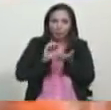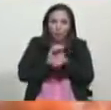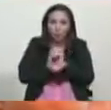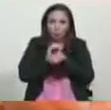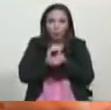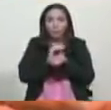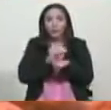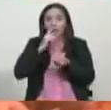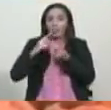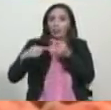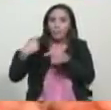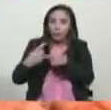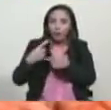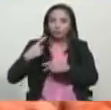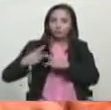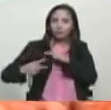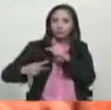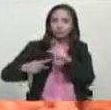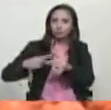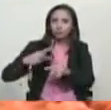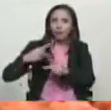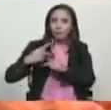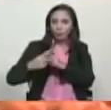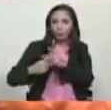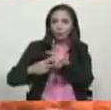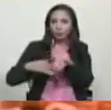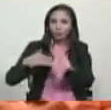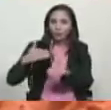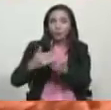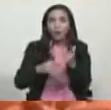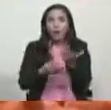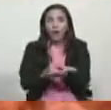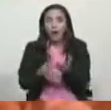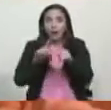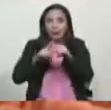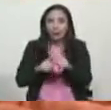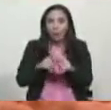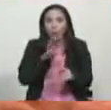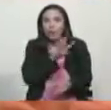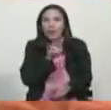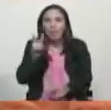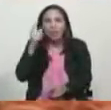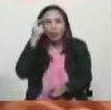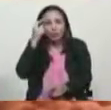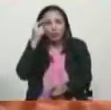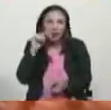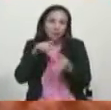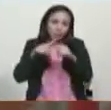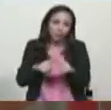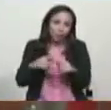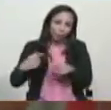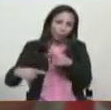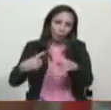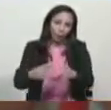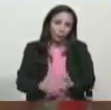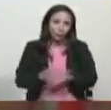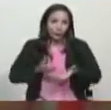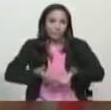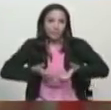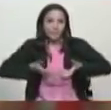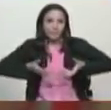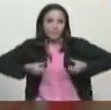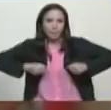proceso de 42 días, con diferentes tipos de alimentos, se va llevando el peso, se va